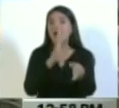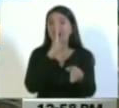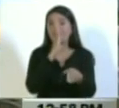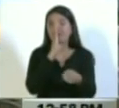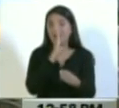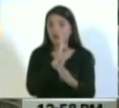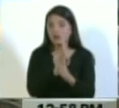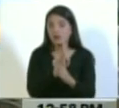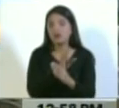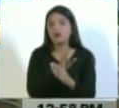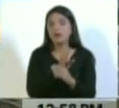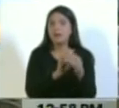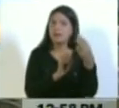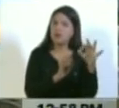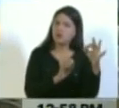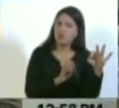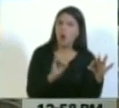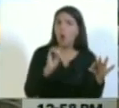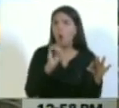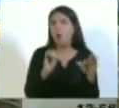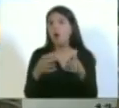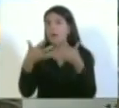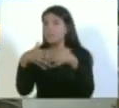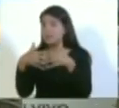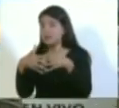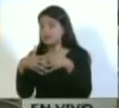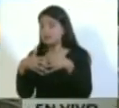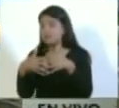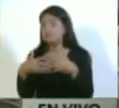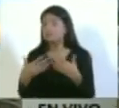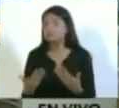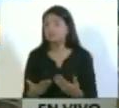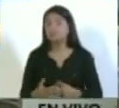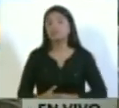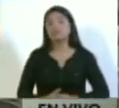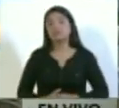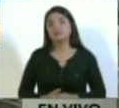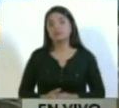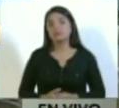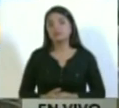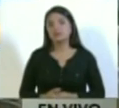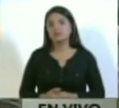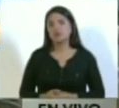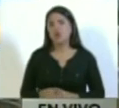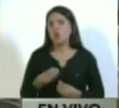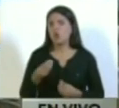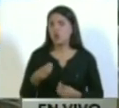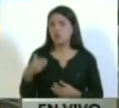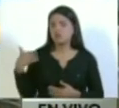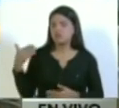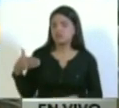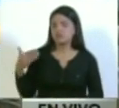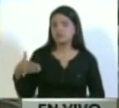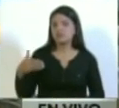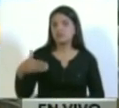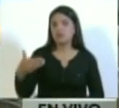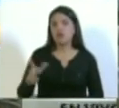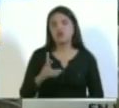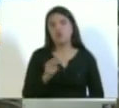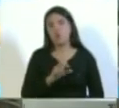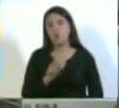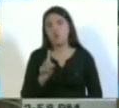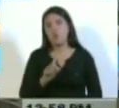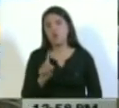que sean personas naturales o jurídicas, y que su histórico no sea